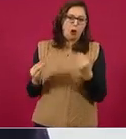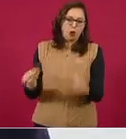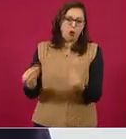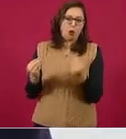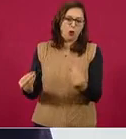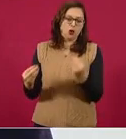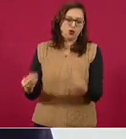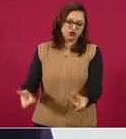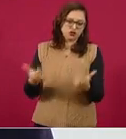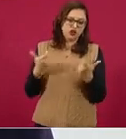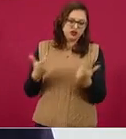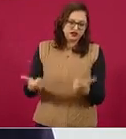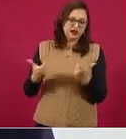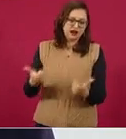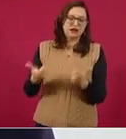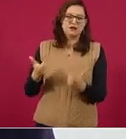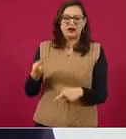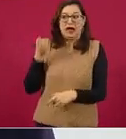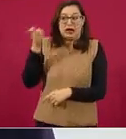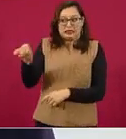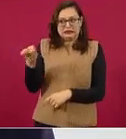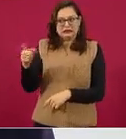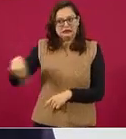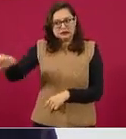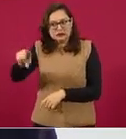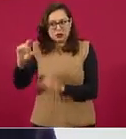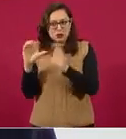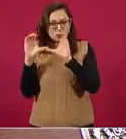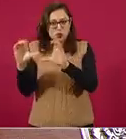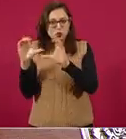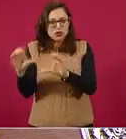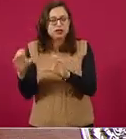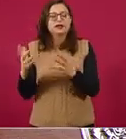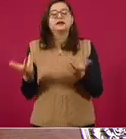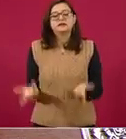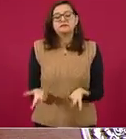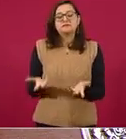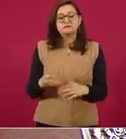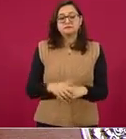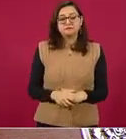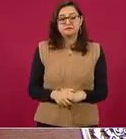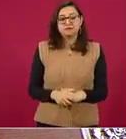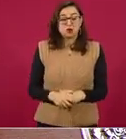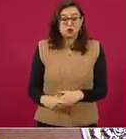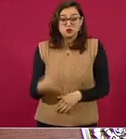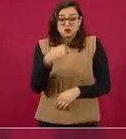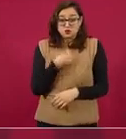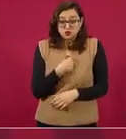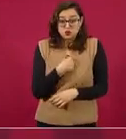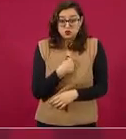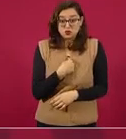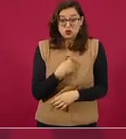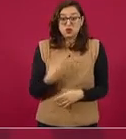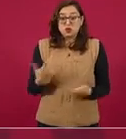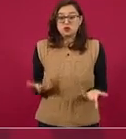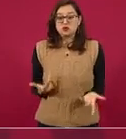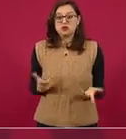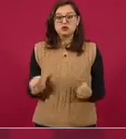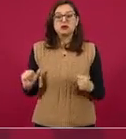Mucho dinero de por medio. Y no tengo elementos para